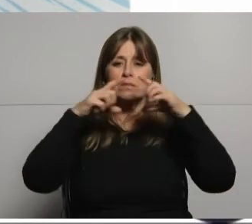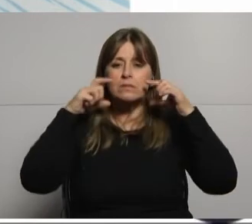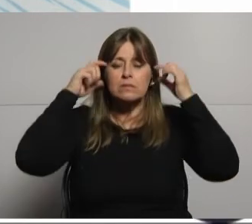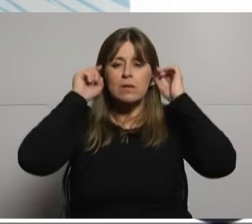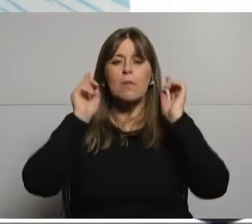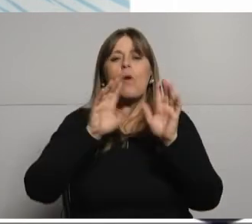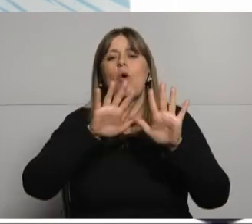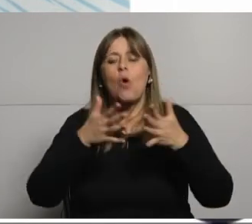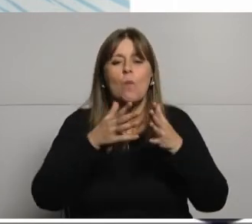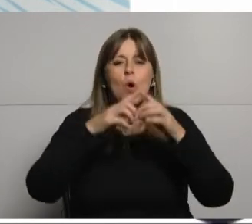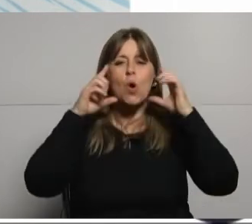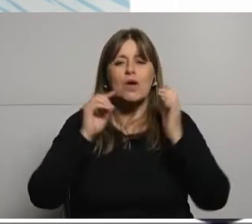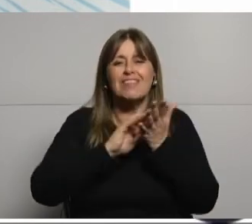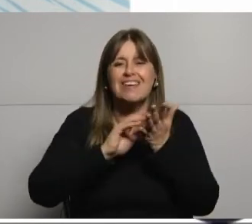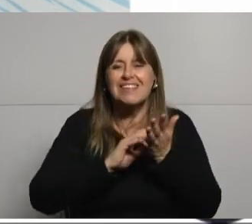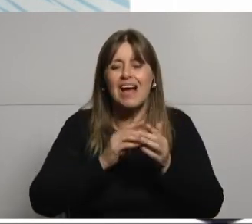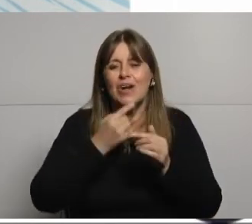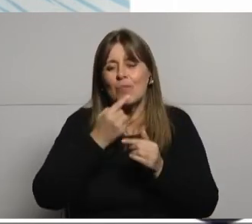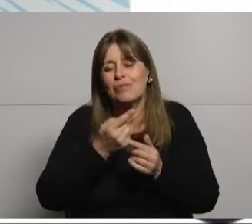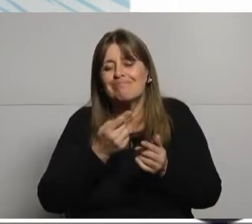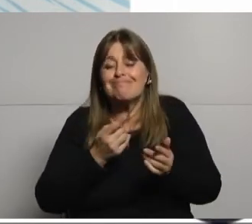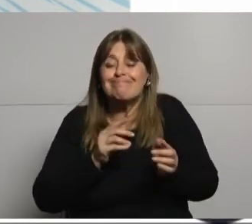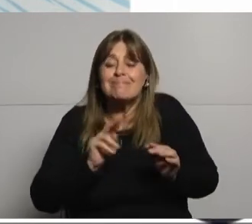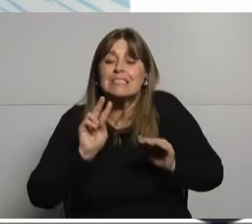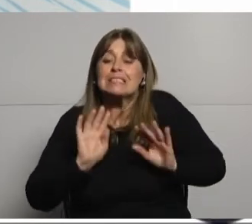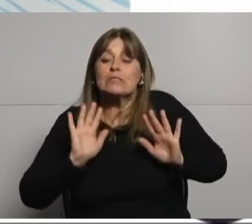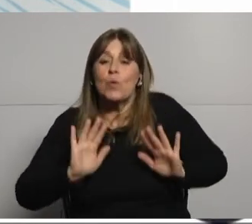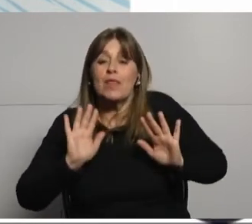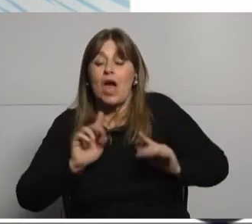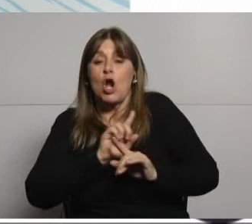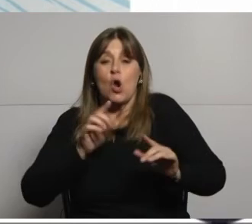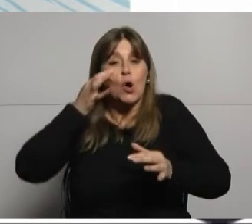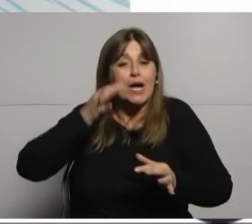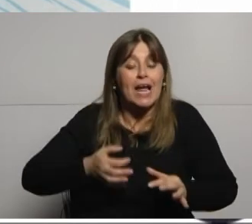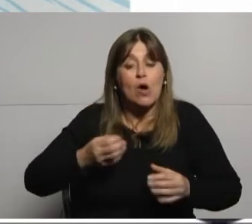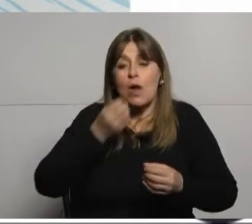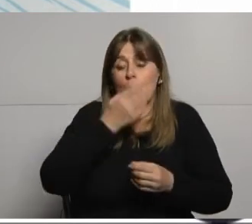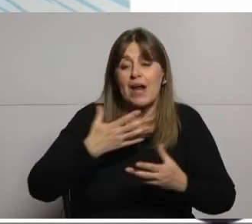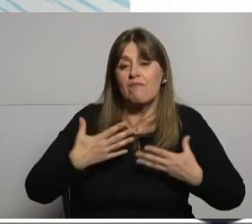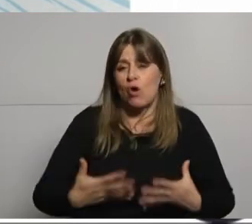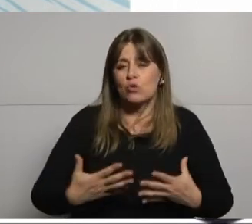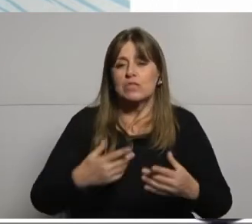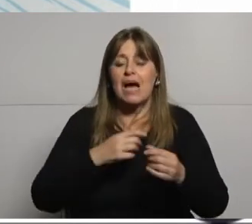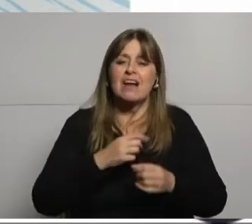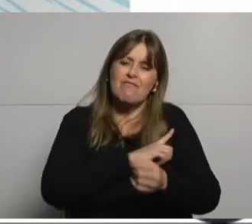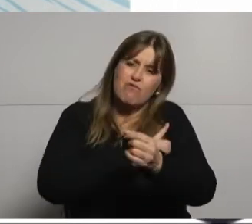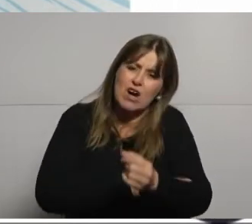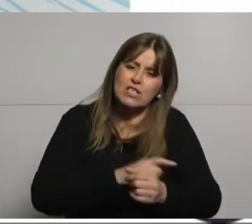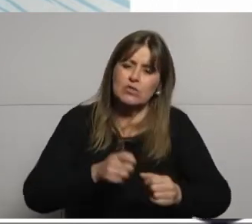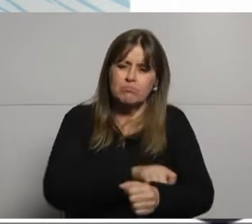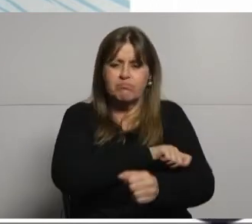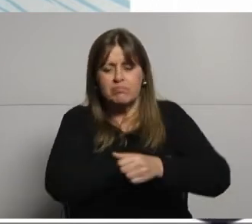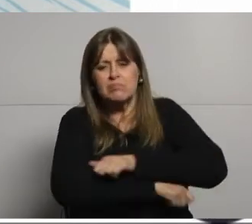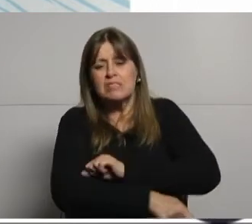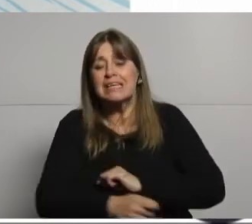digital que se ha utilizado por parte de las autoridades, tengo ciertos reparos, pero no porque no crean en la buena voluntad y en todo el esfuerzo que se ha hecho, sino